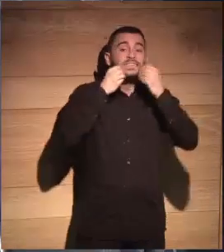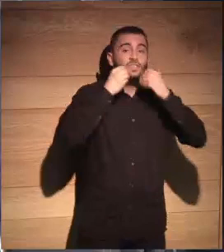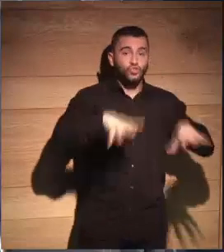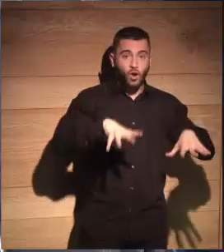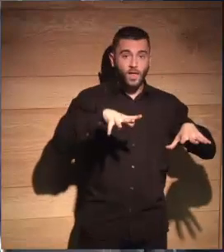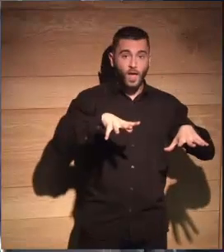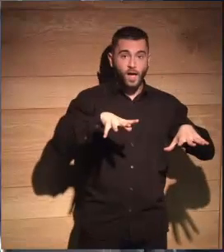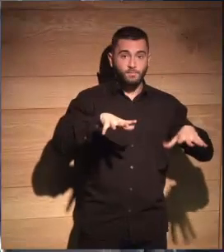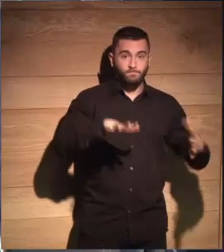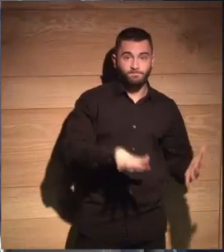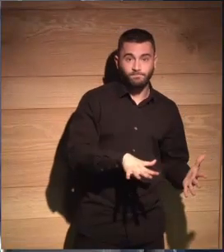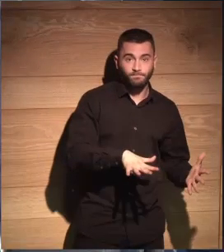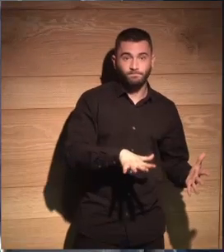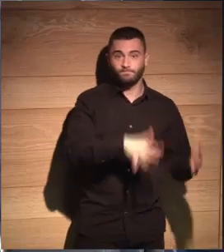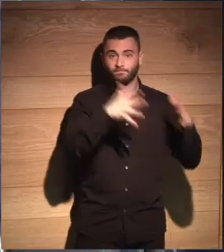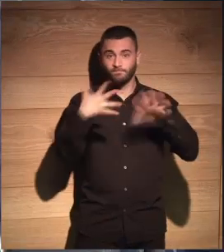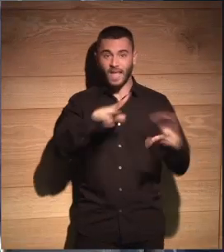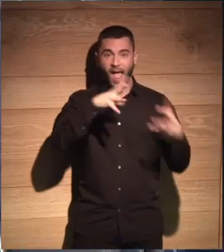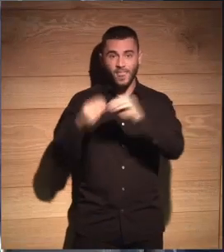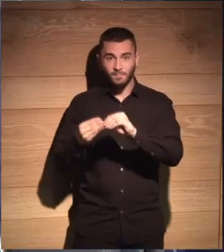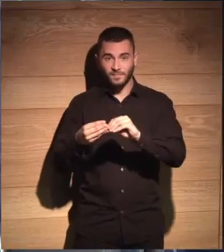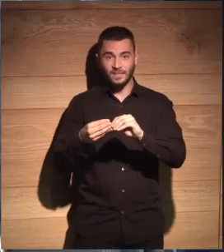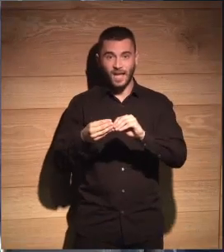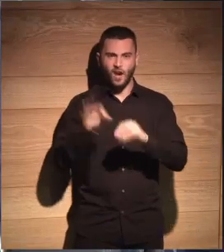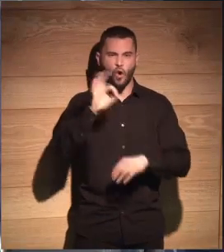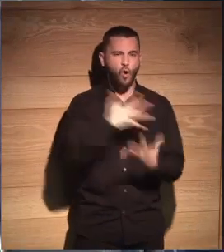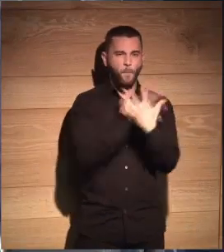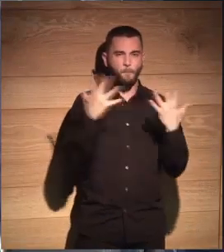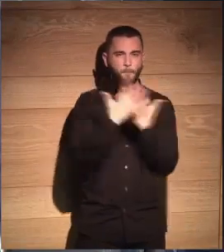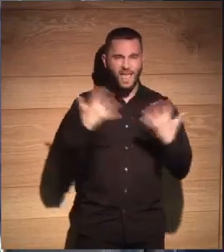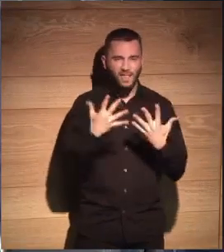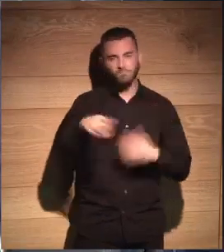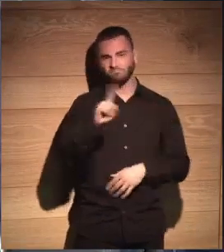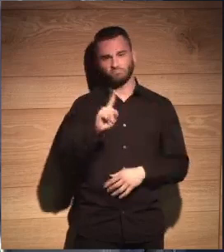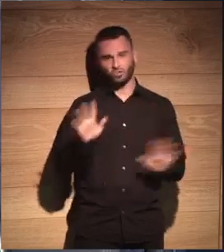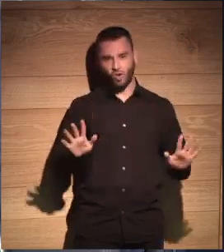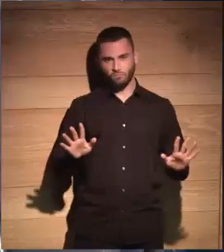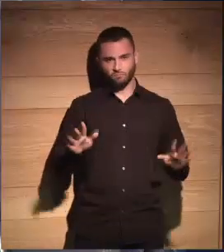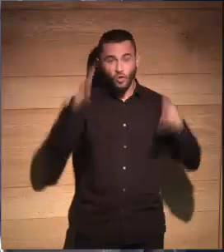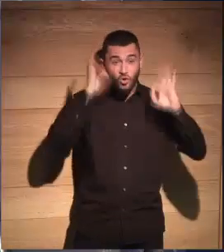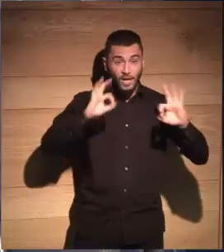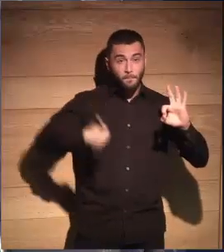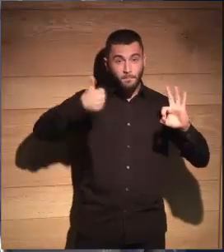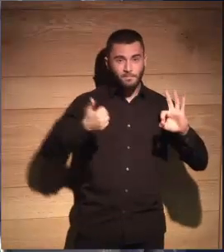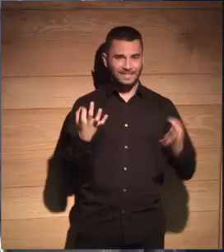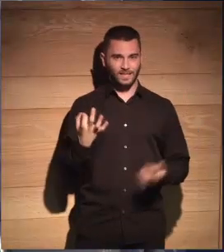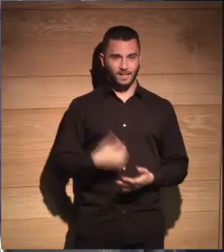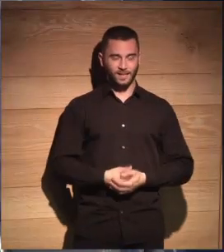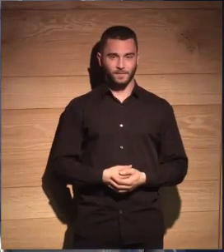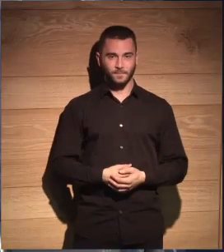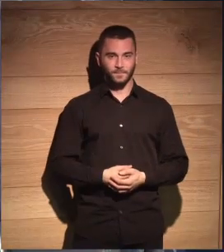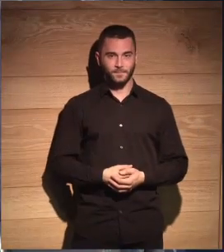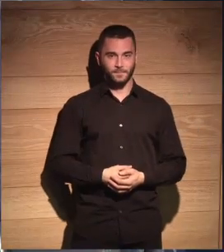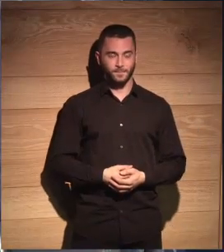historias o hacer una mezcla de alguno de los volúmenes que nosotros hemos hecho, pues tiene más sentido la